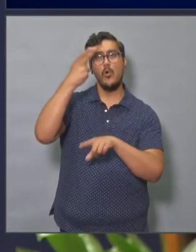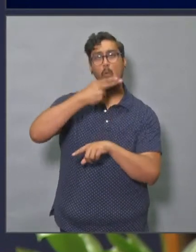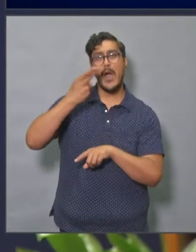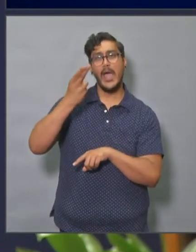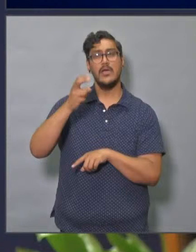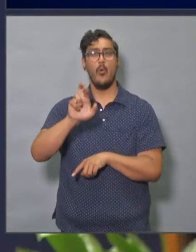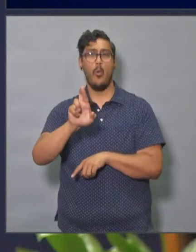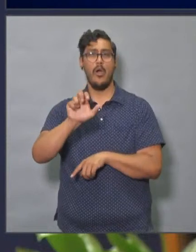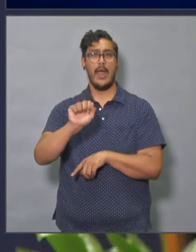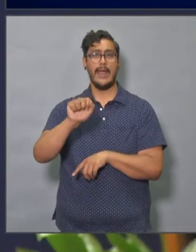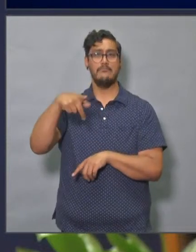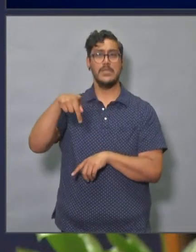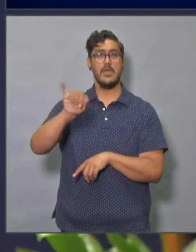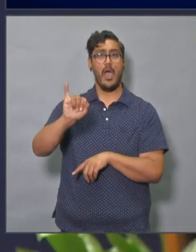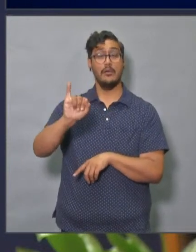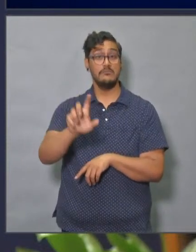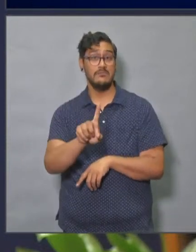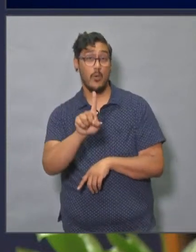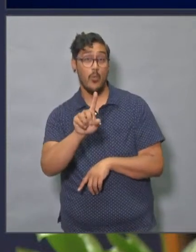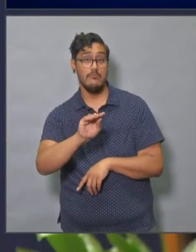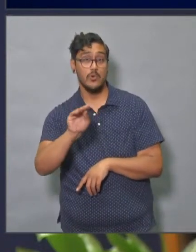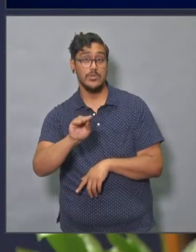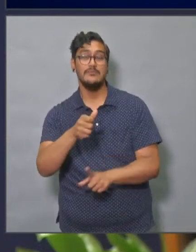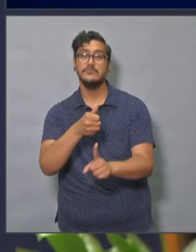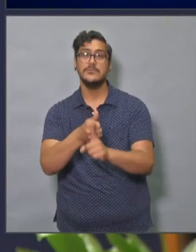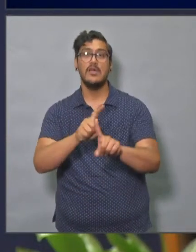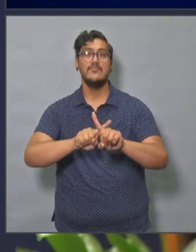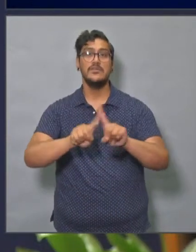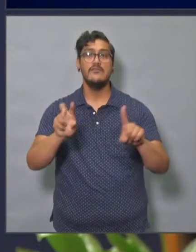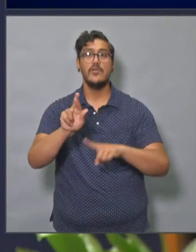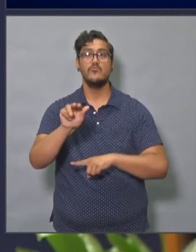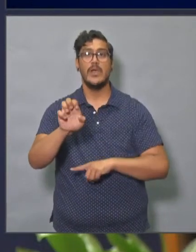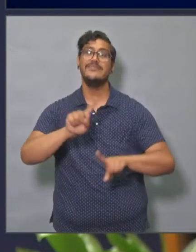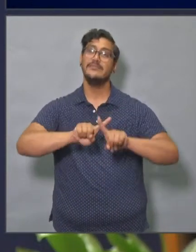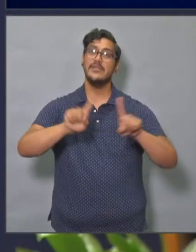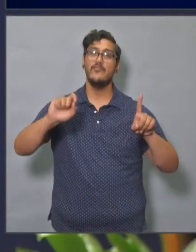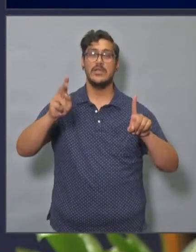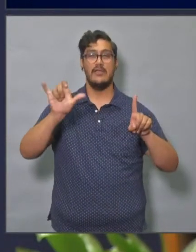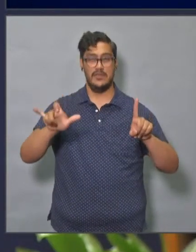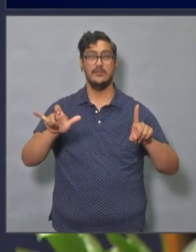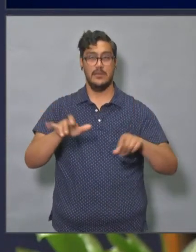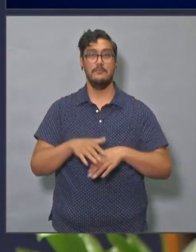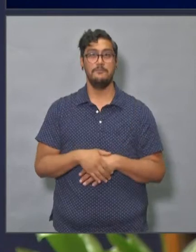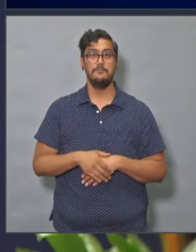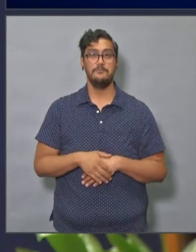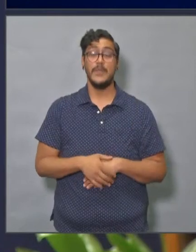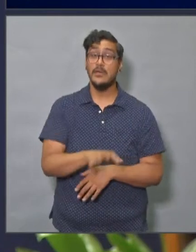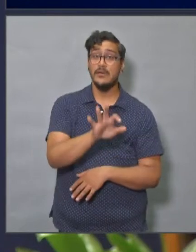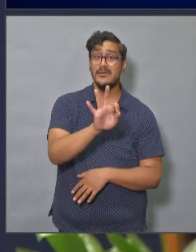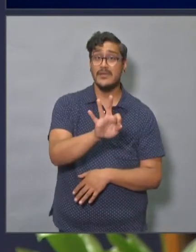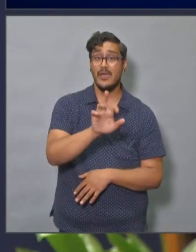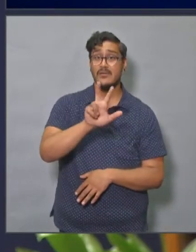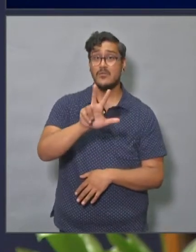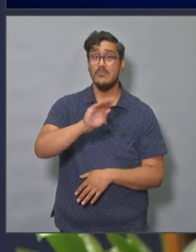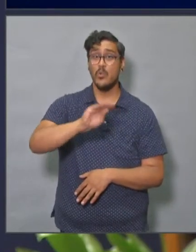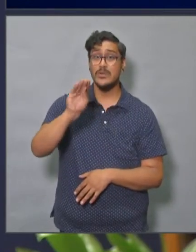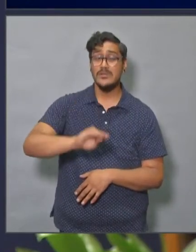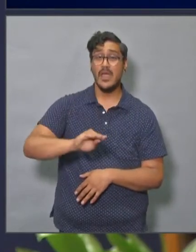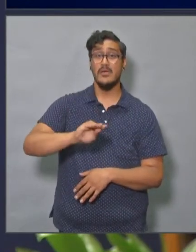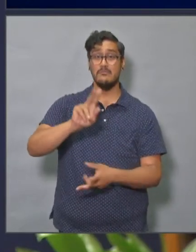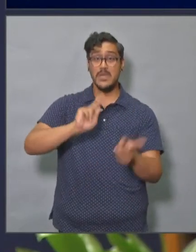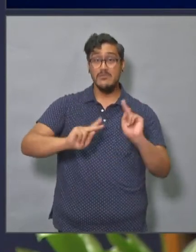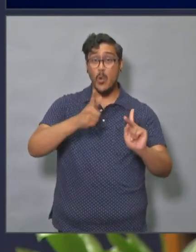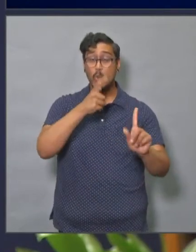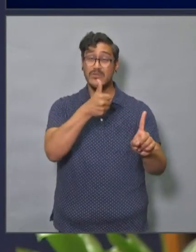Pacífico y 1% se identifica con otra raza o etnicidad. El 93% de las personas que murieron